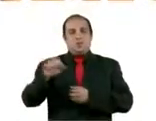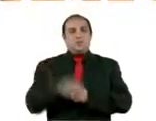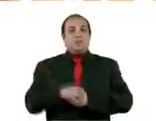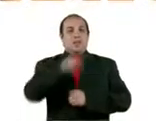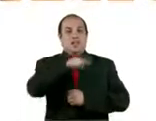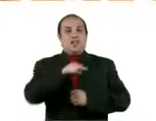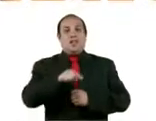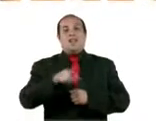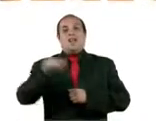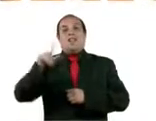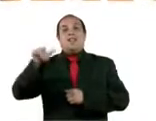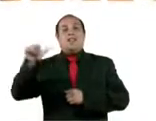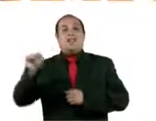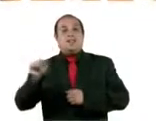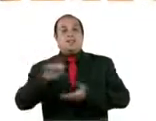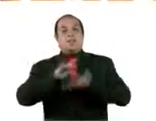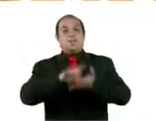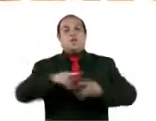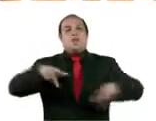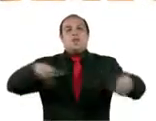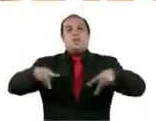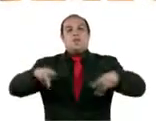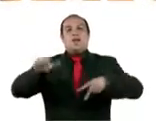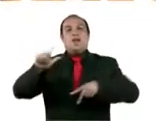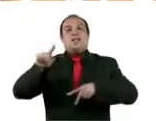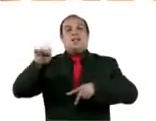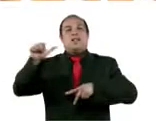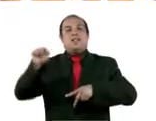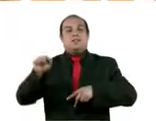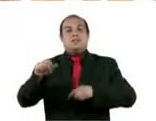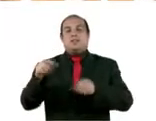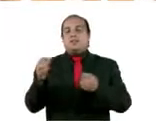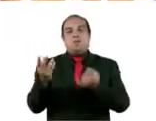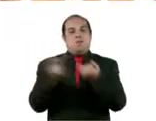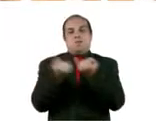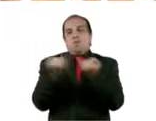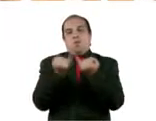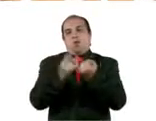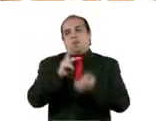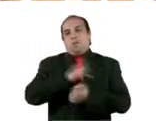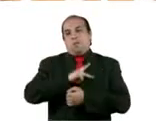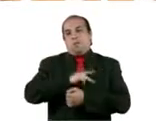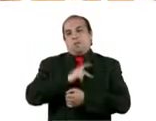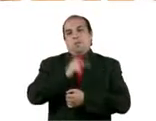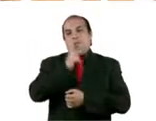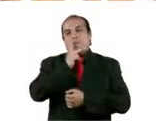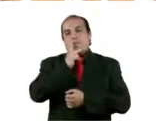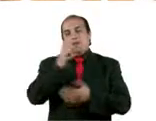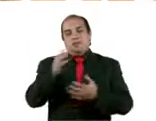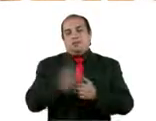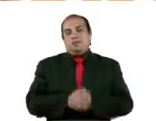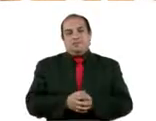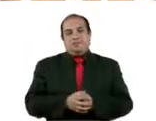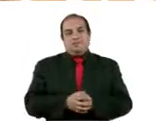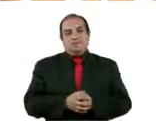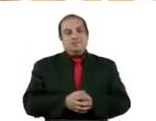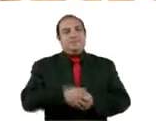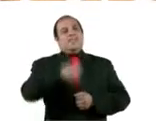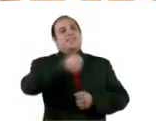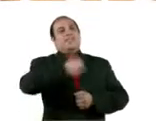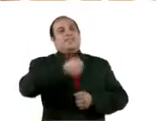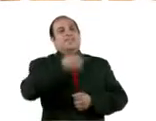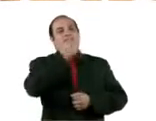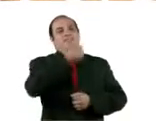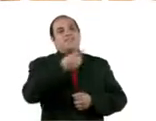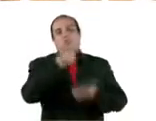del Atlas, gorra del Atlas, corazón del Atlas, mi papá también era del Atlas, así que le mandamos un saludo,